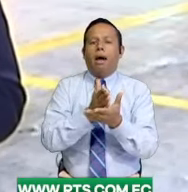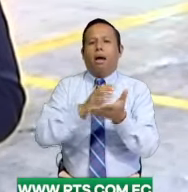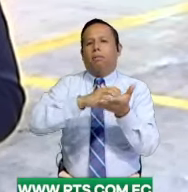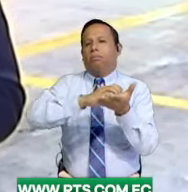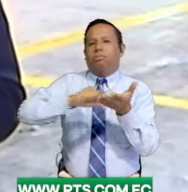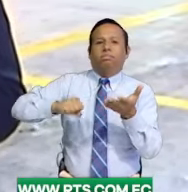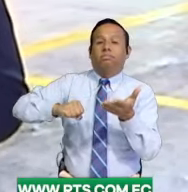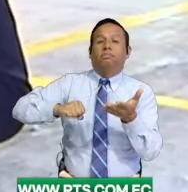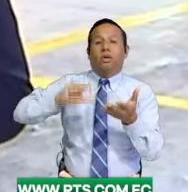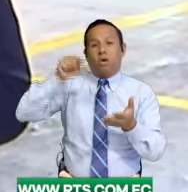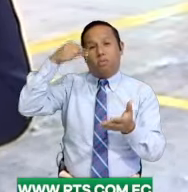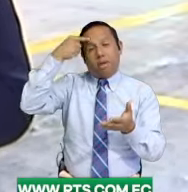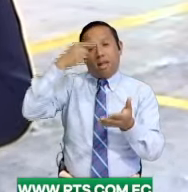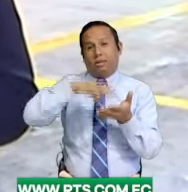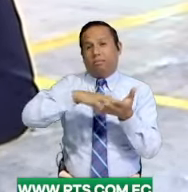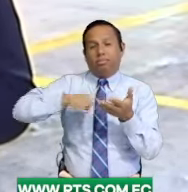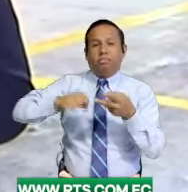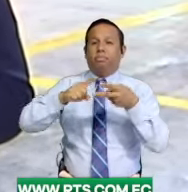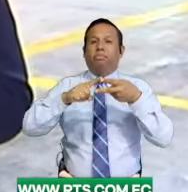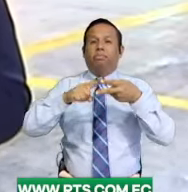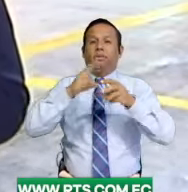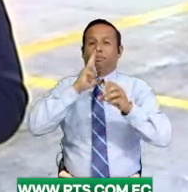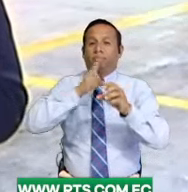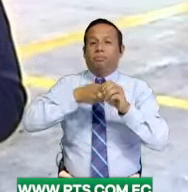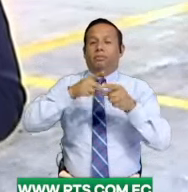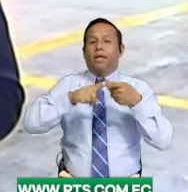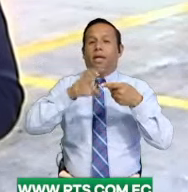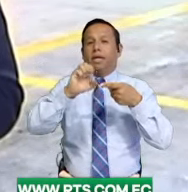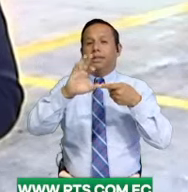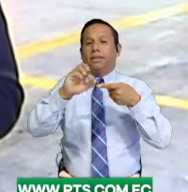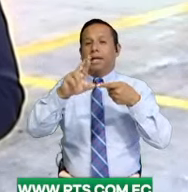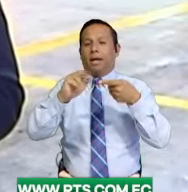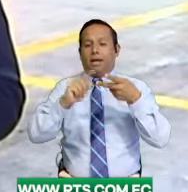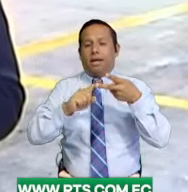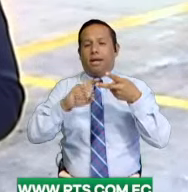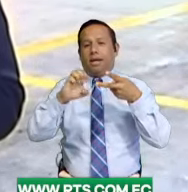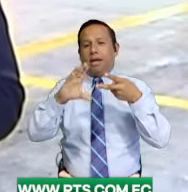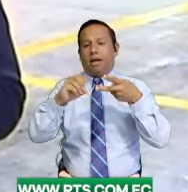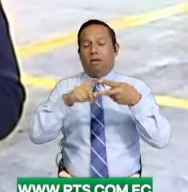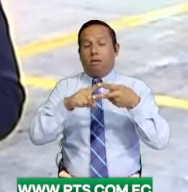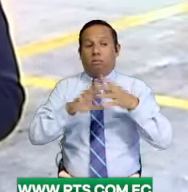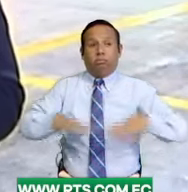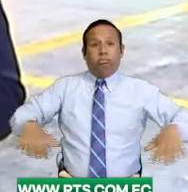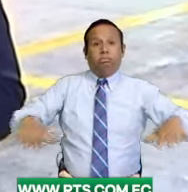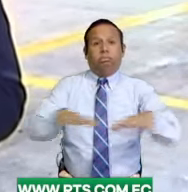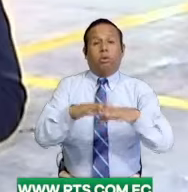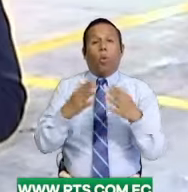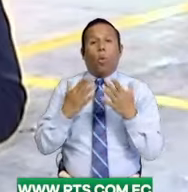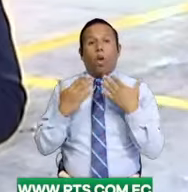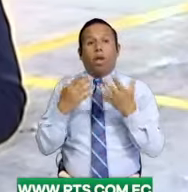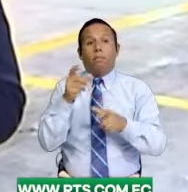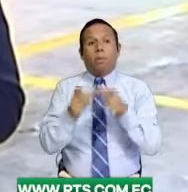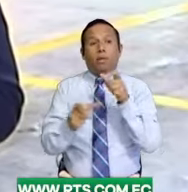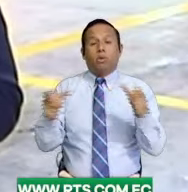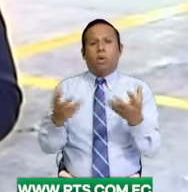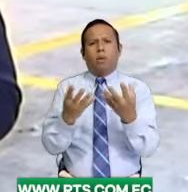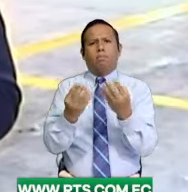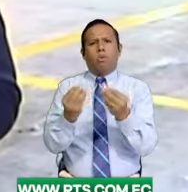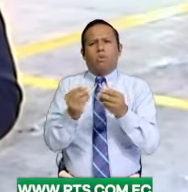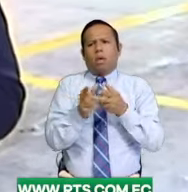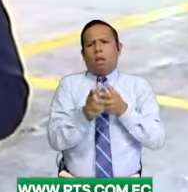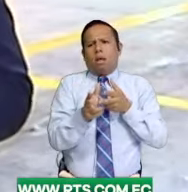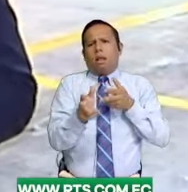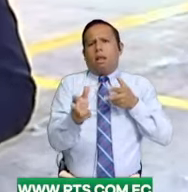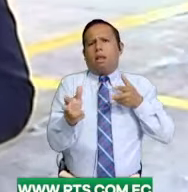gasolinas Extra y Ecopaís, aquí en la ciudad de Guayaquil ya hay un movimiento fuera de lo normal en cuanto a buscar